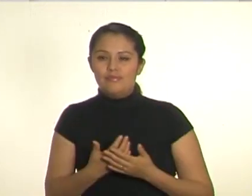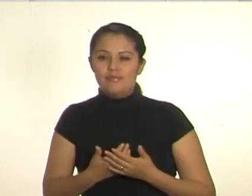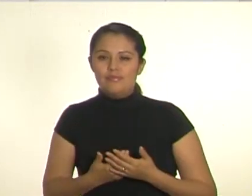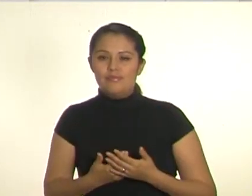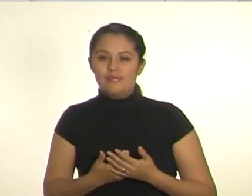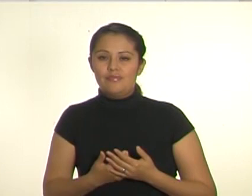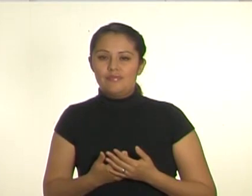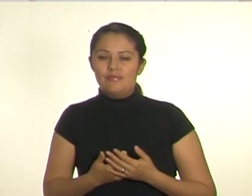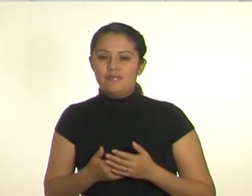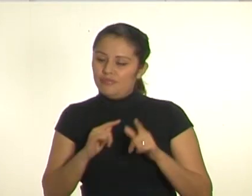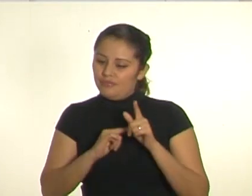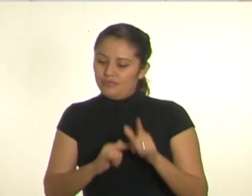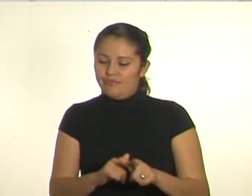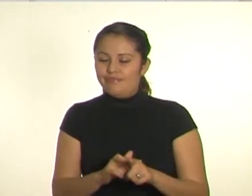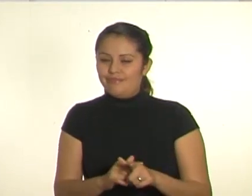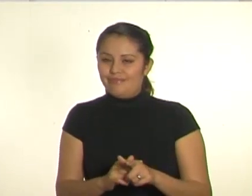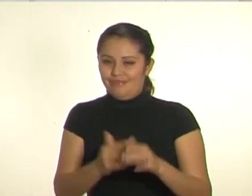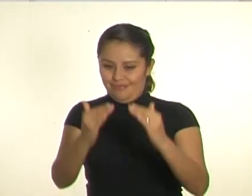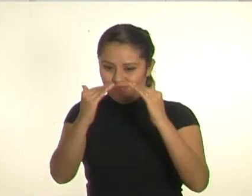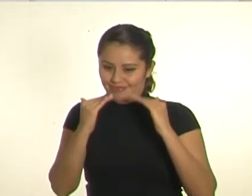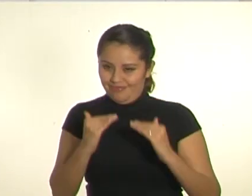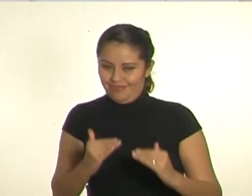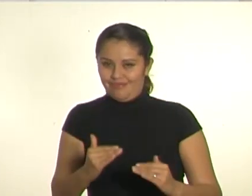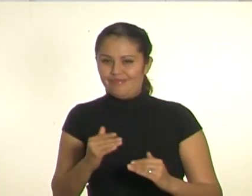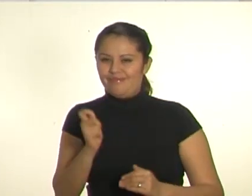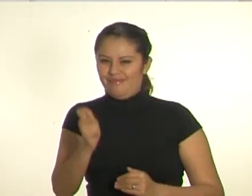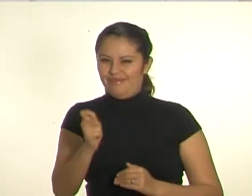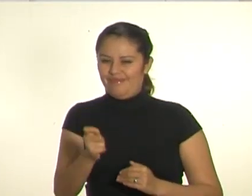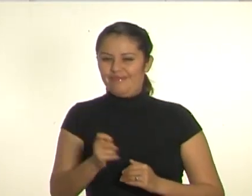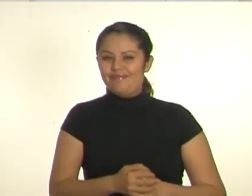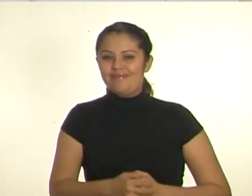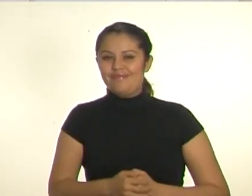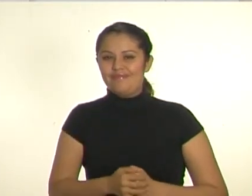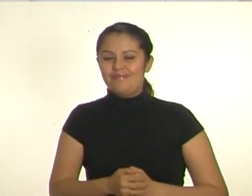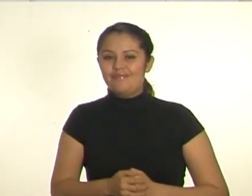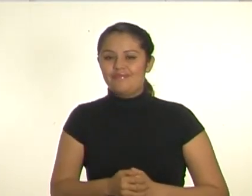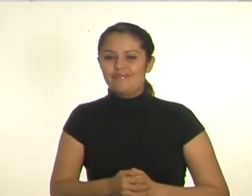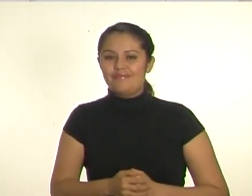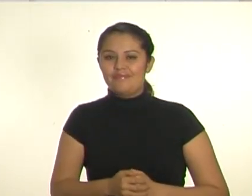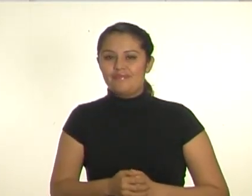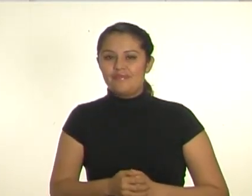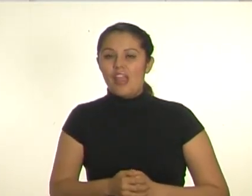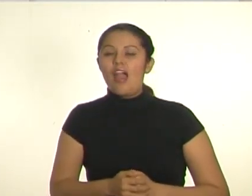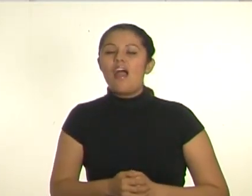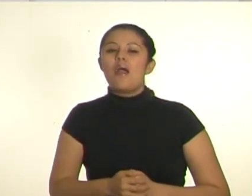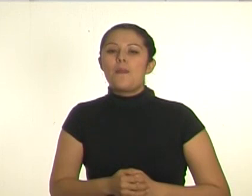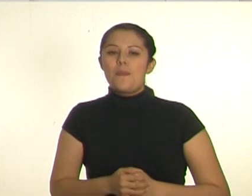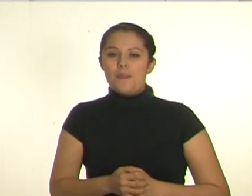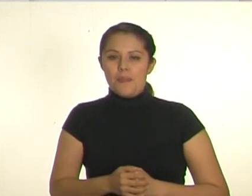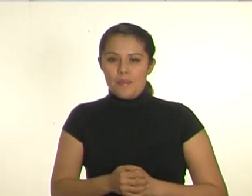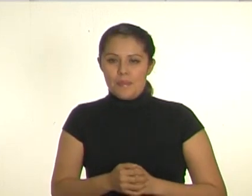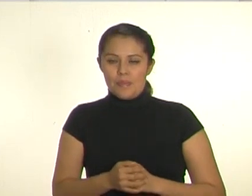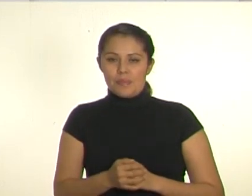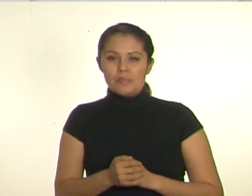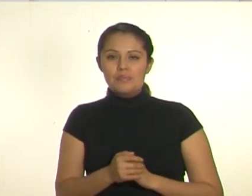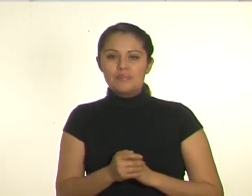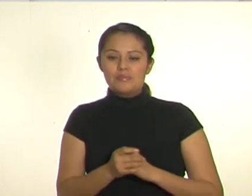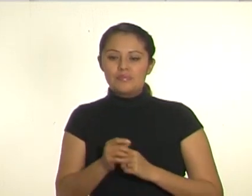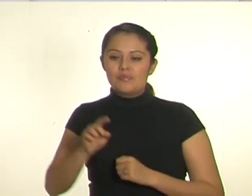a continuar con el siguiente signo, que son los signos